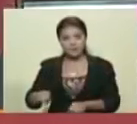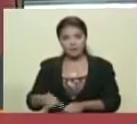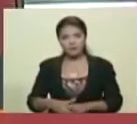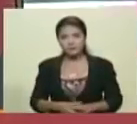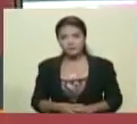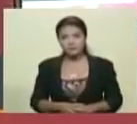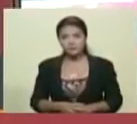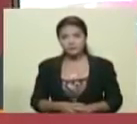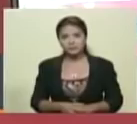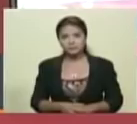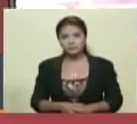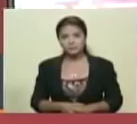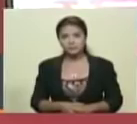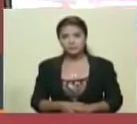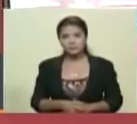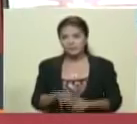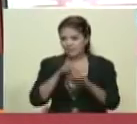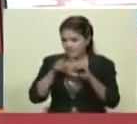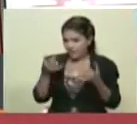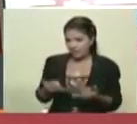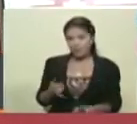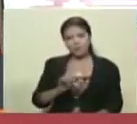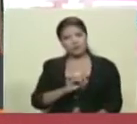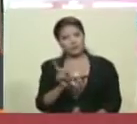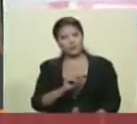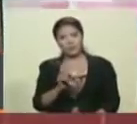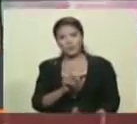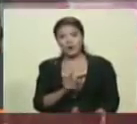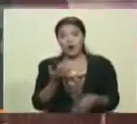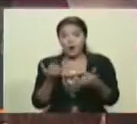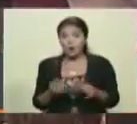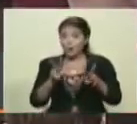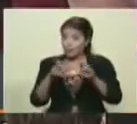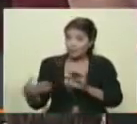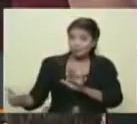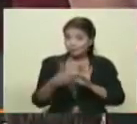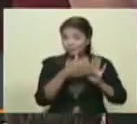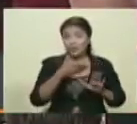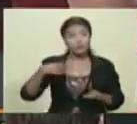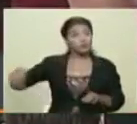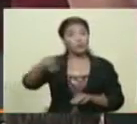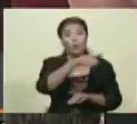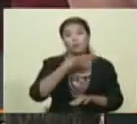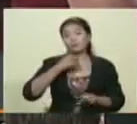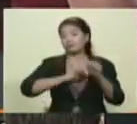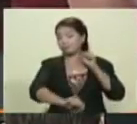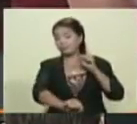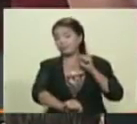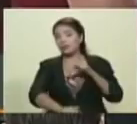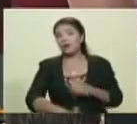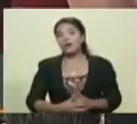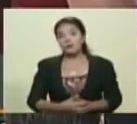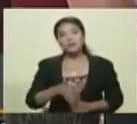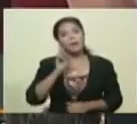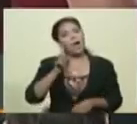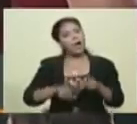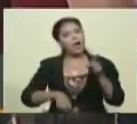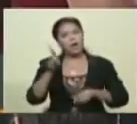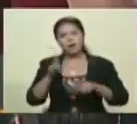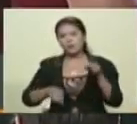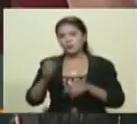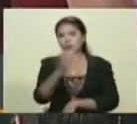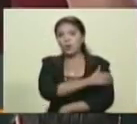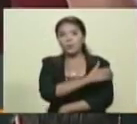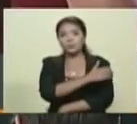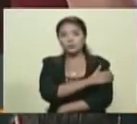No está siendo diferente ahora, aunque este nuevo ataque ha sido rechazado, inclusive hasta por algunos activos